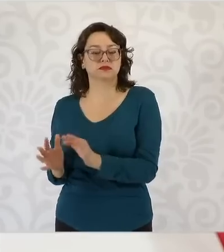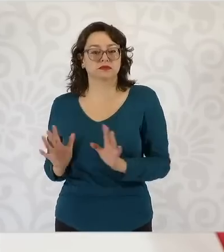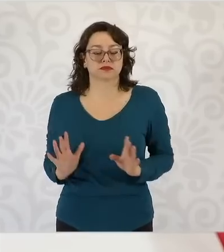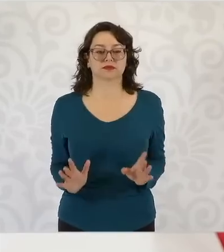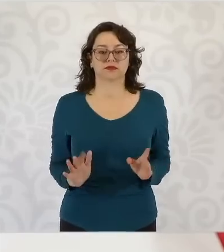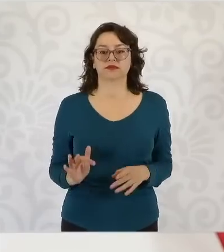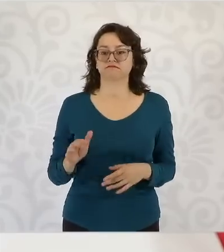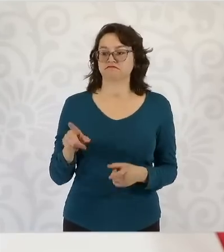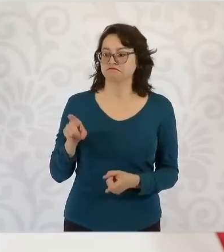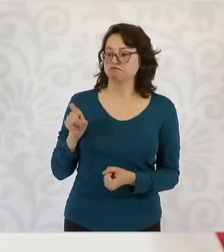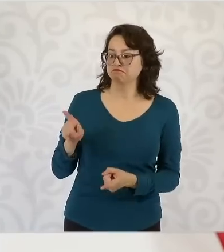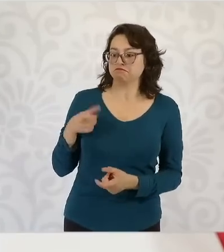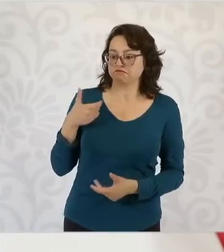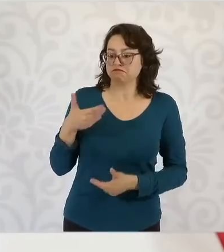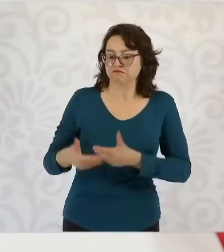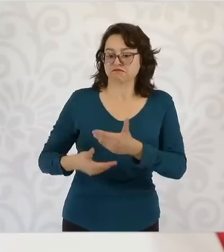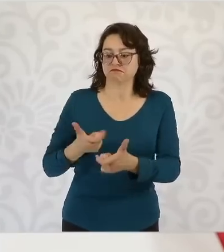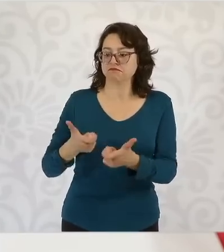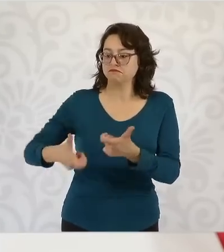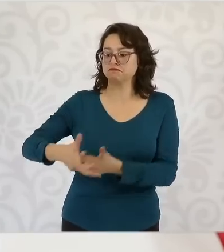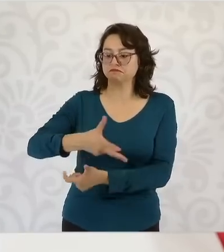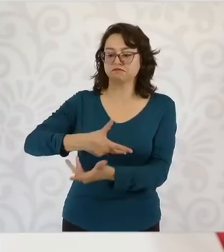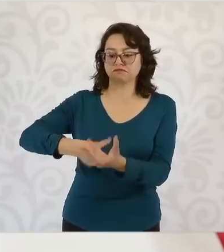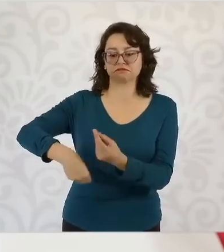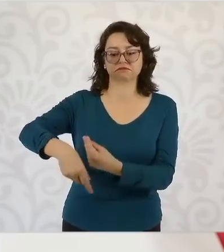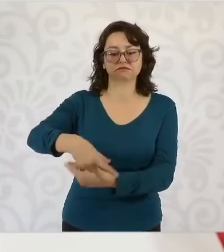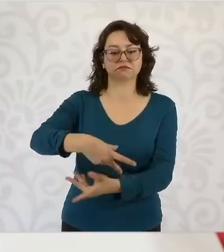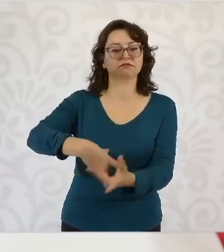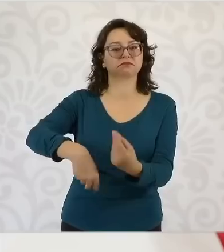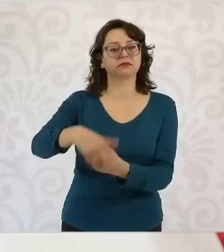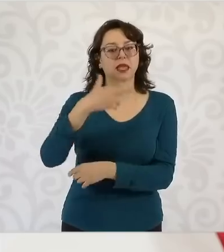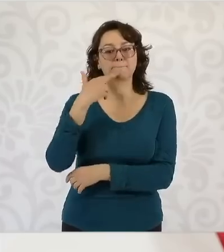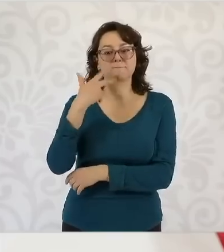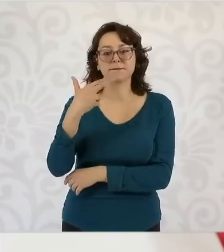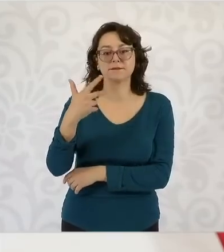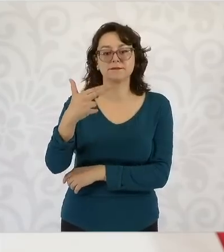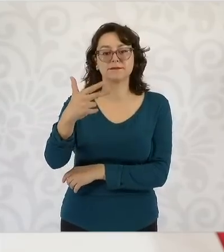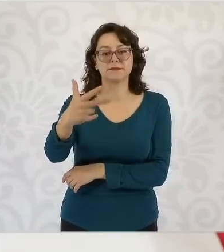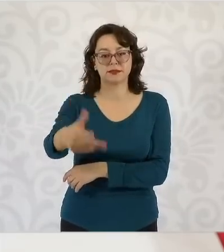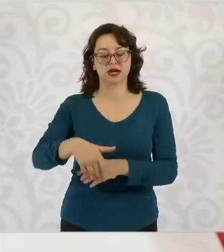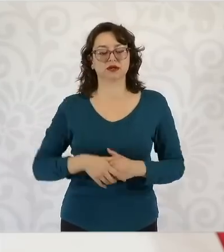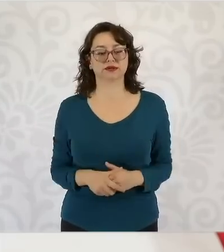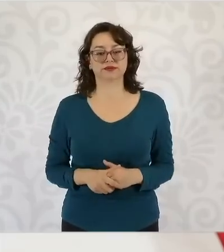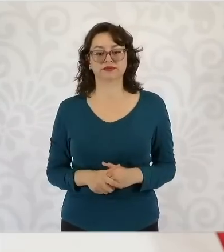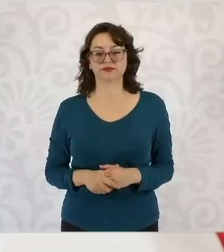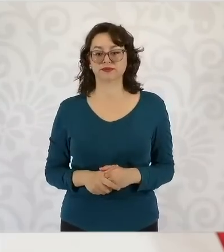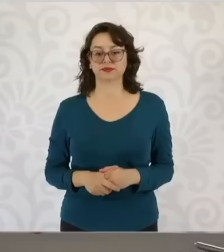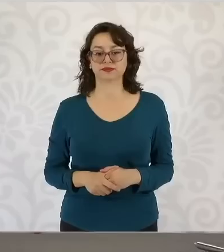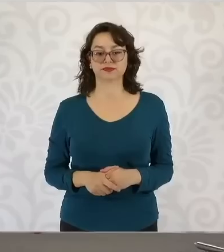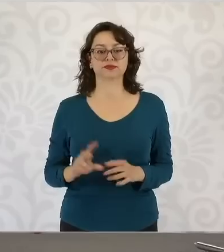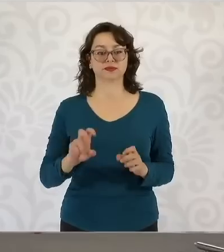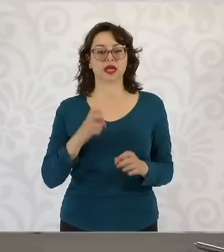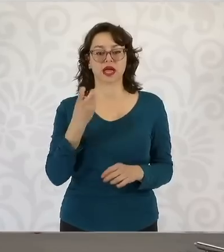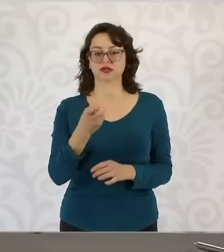digamos, la buena marcha de la economía nacional y la salud de la hacienda pública del país. Es